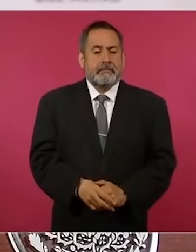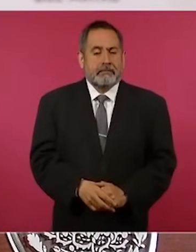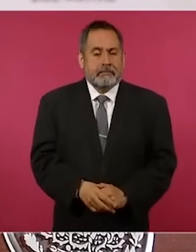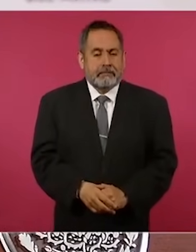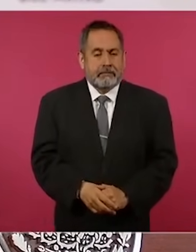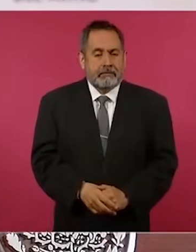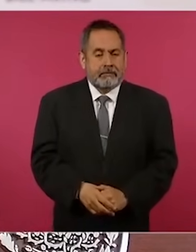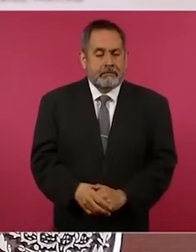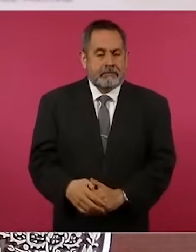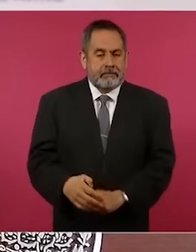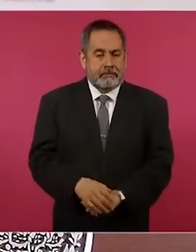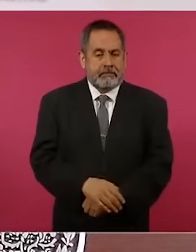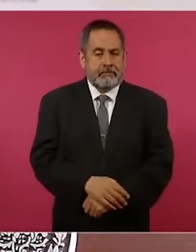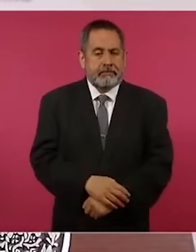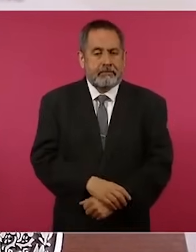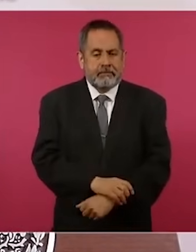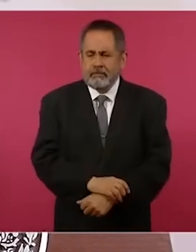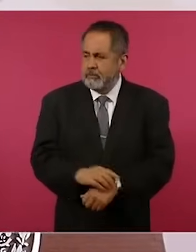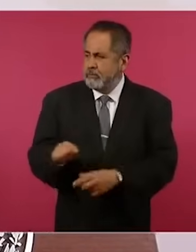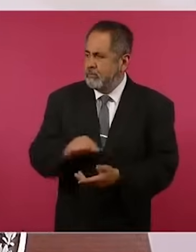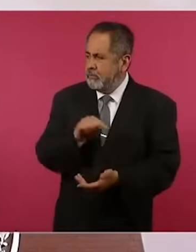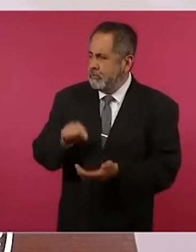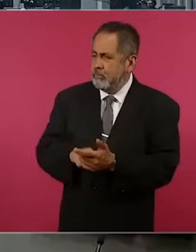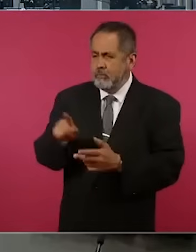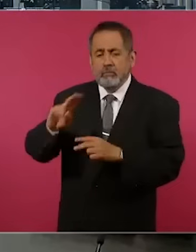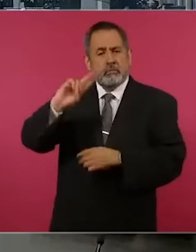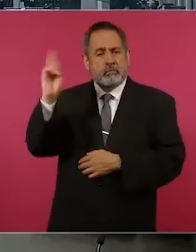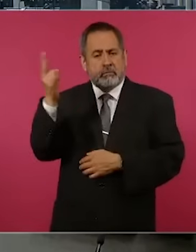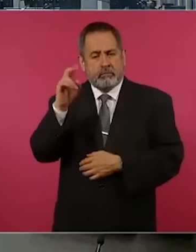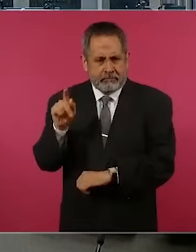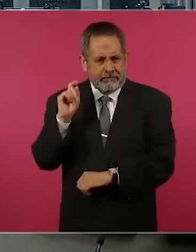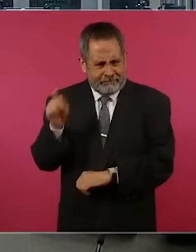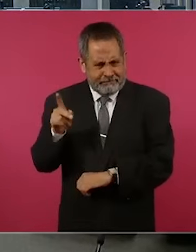pero es en Stanford, ¿no? La universidad,